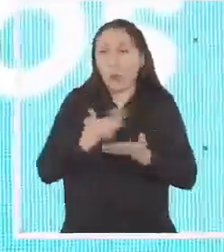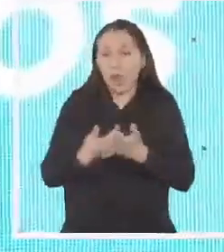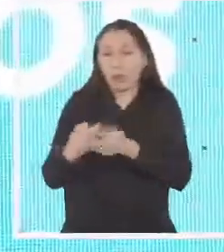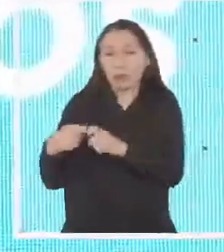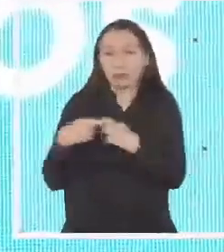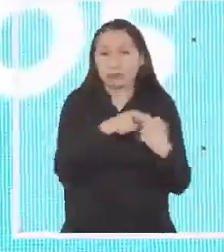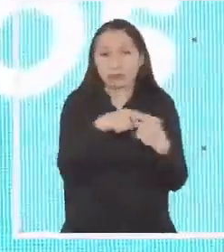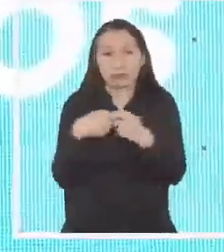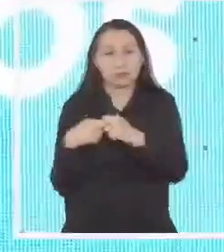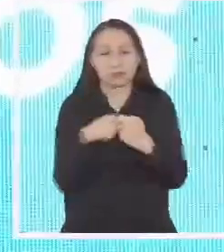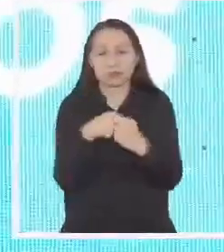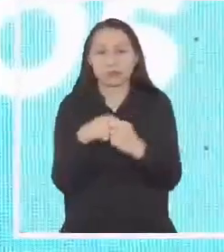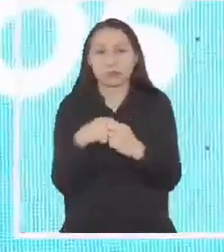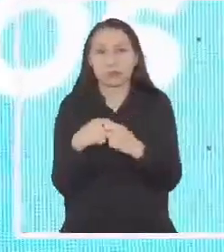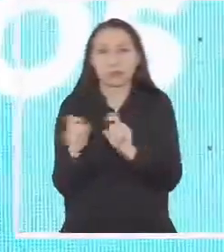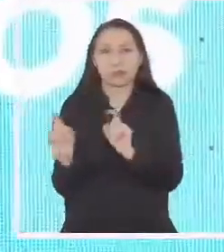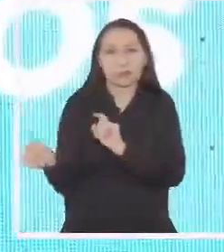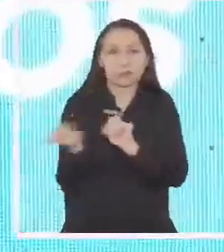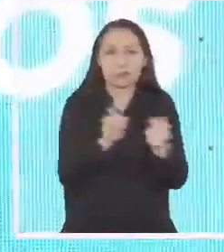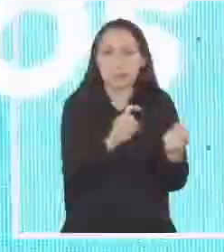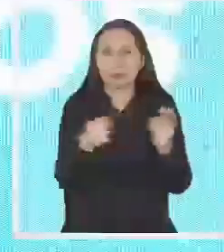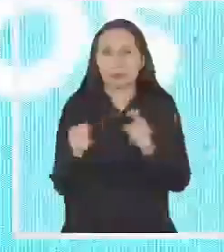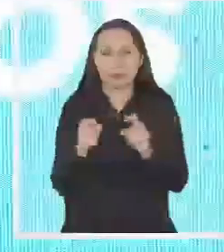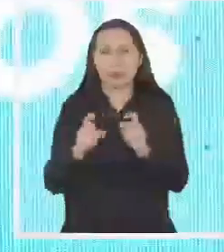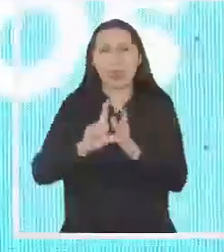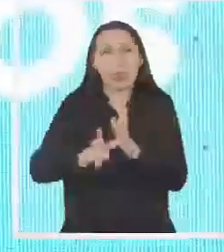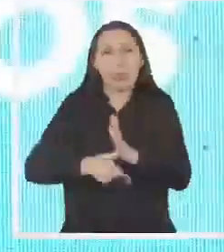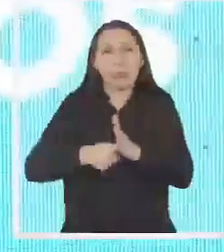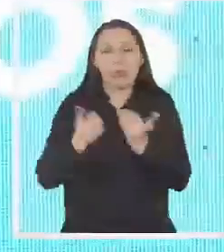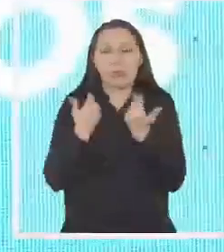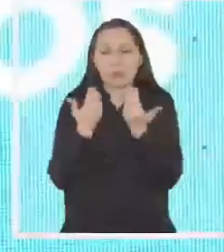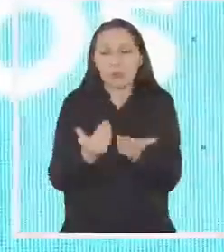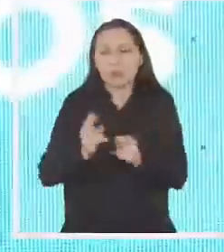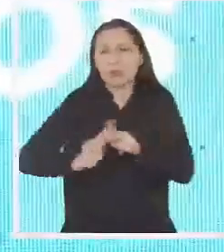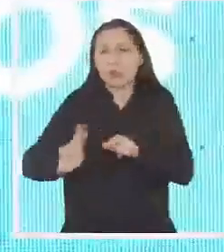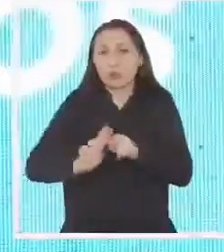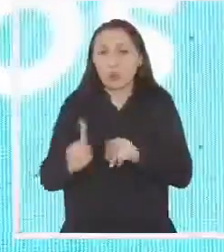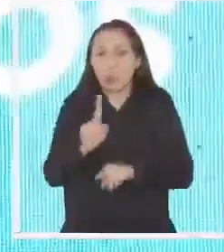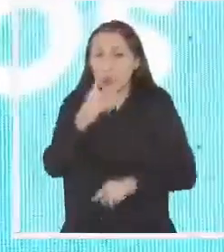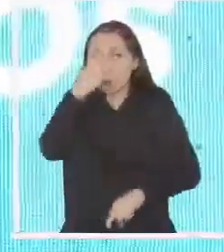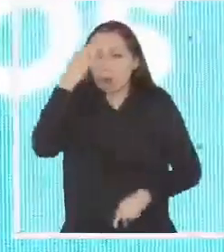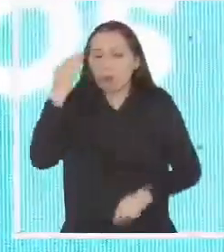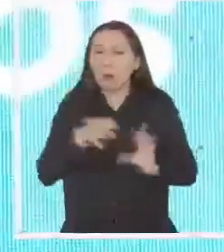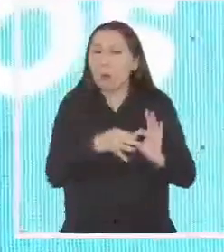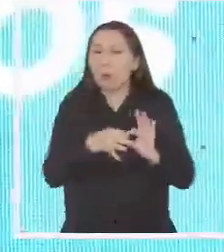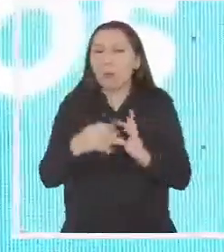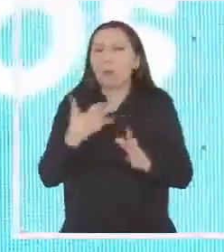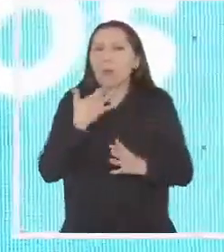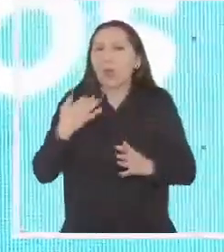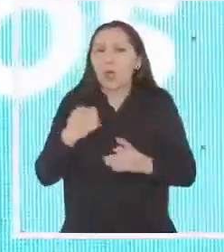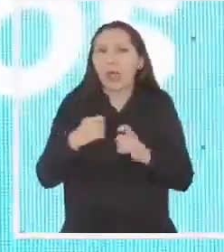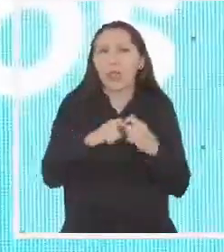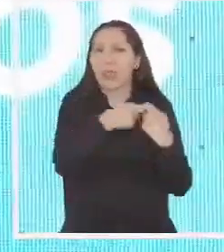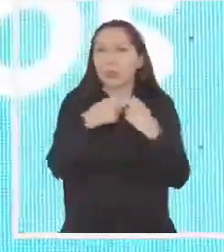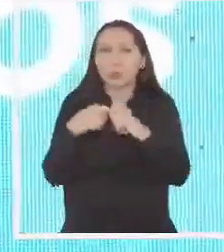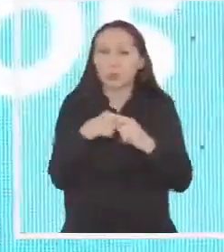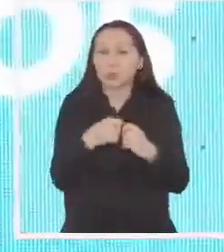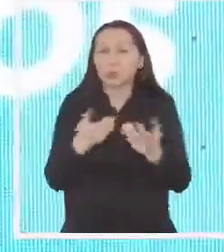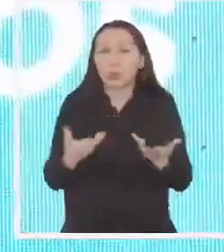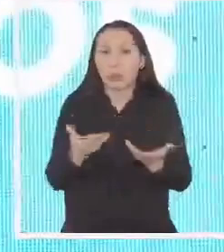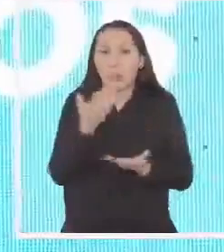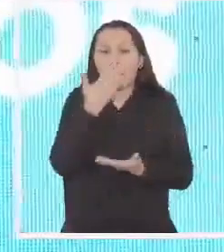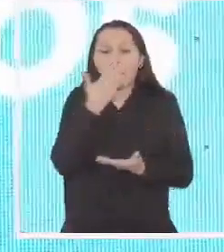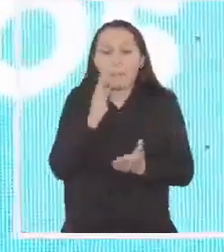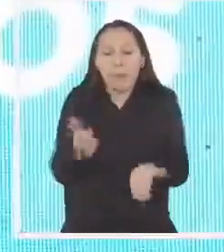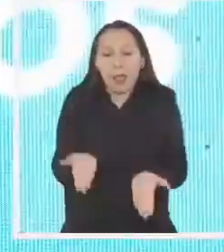discusiones que muchas veces demoran las soluciones, no olvidemos por qué estamos discutiendo, que es para mejorar